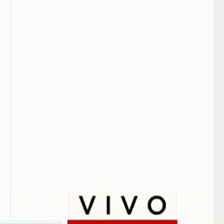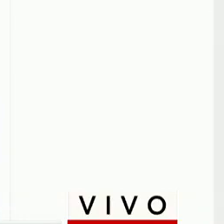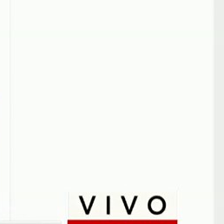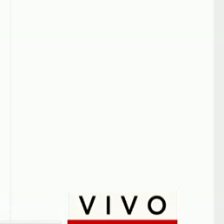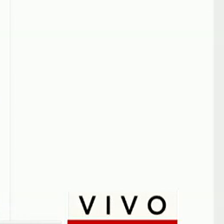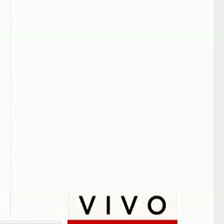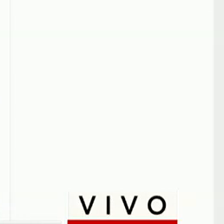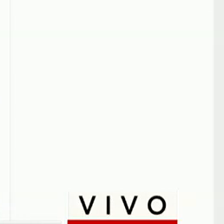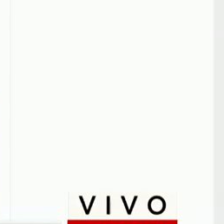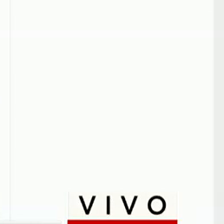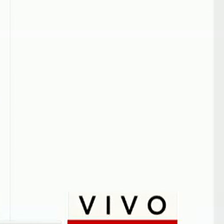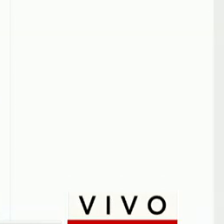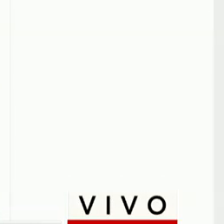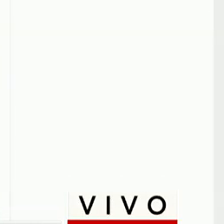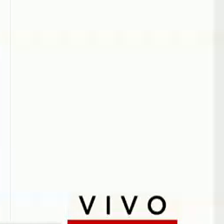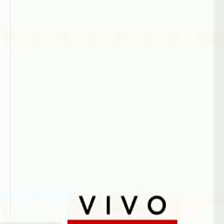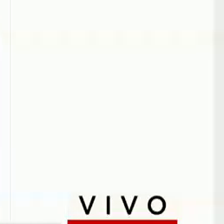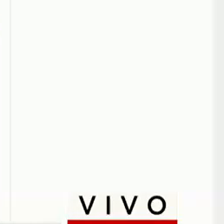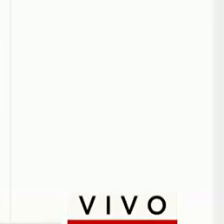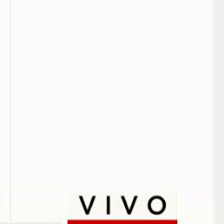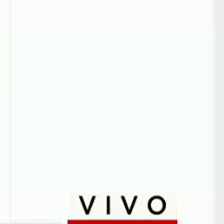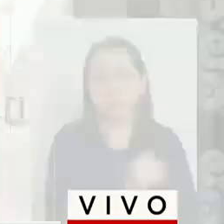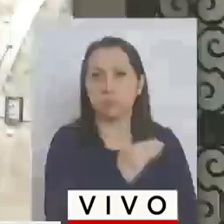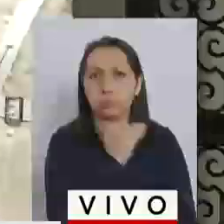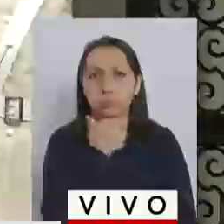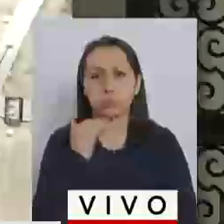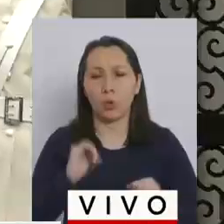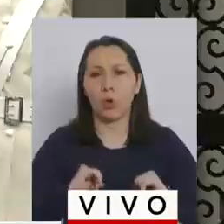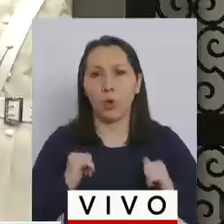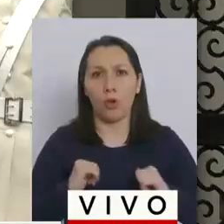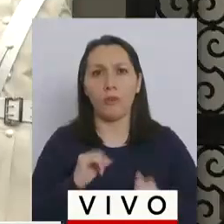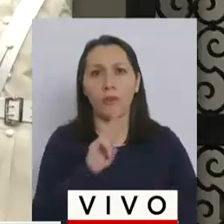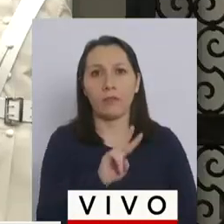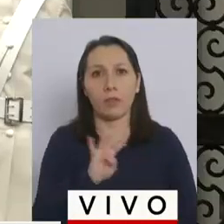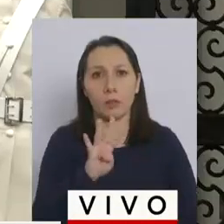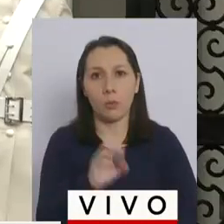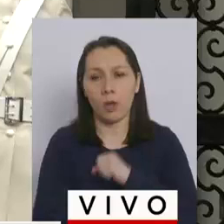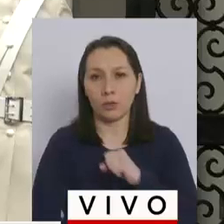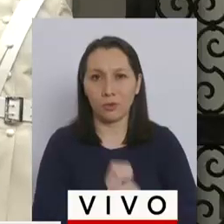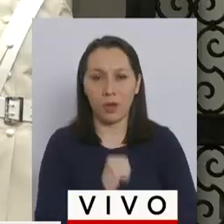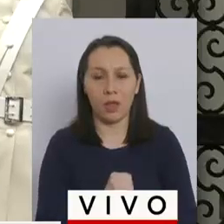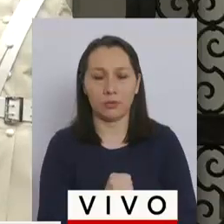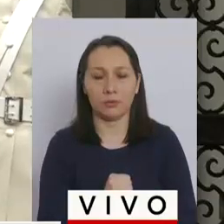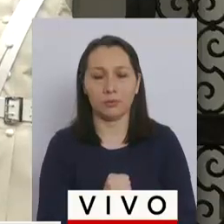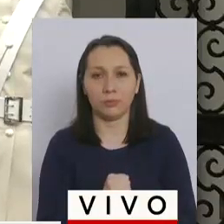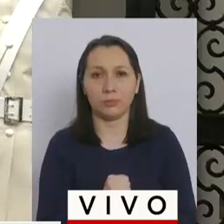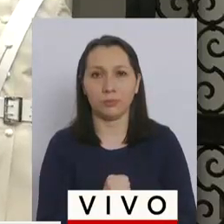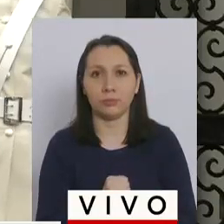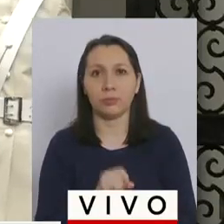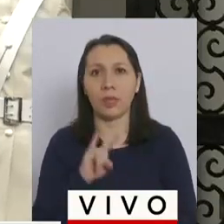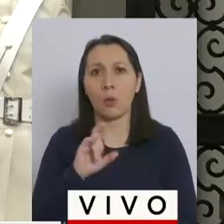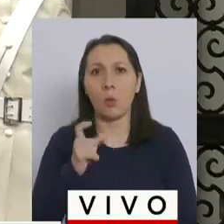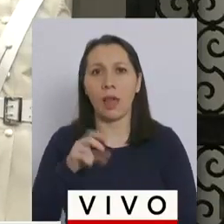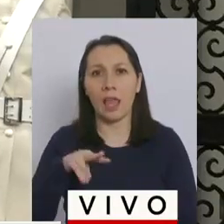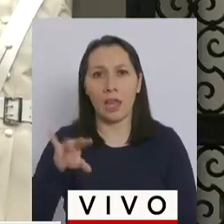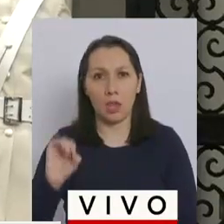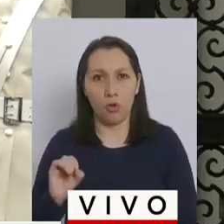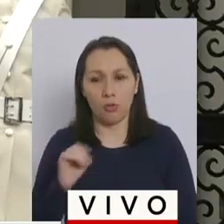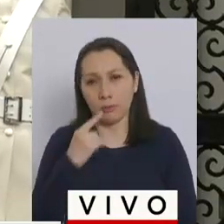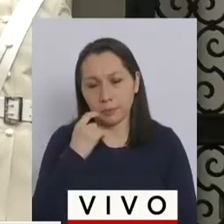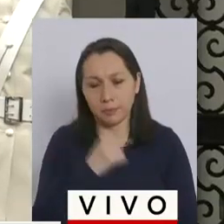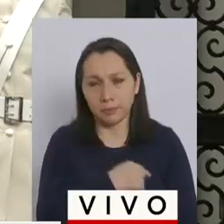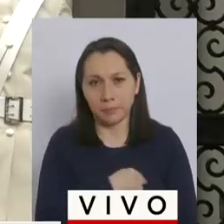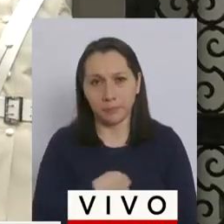Un procedimiento policial ocurrido esta mañana mientras cumplía con su deber, dice el tuit en su resguardo. Escuchamos al ministro del Interior, Víctor Pérez.